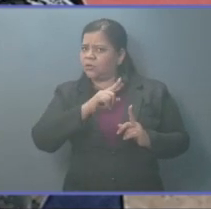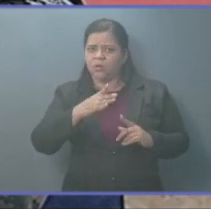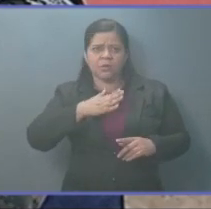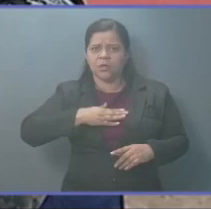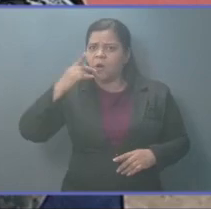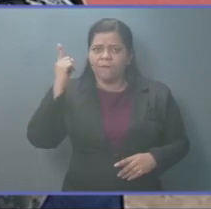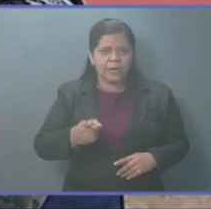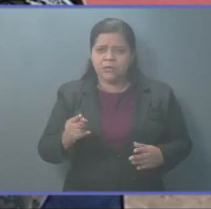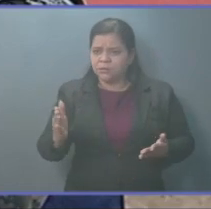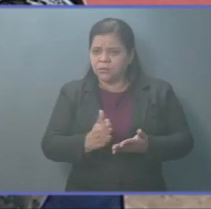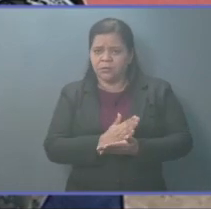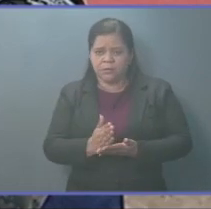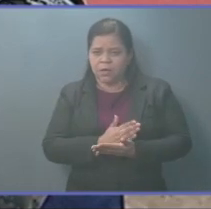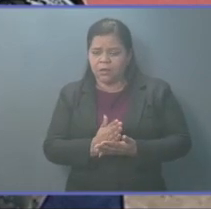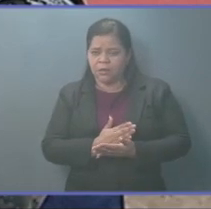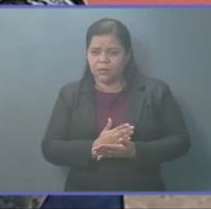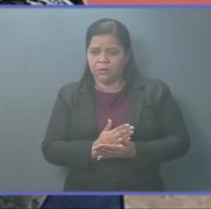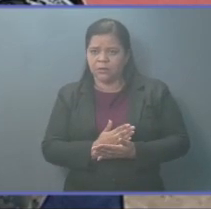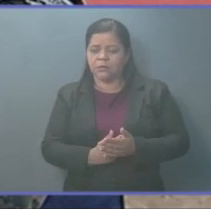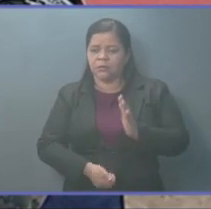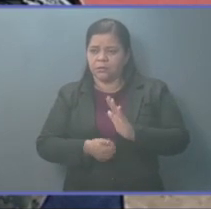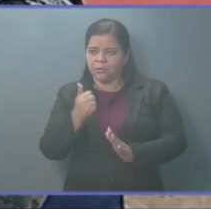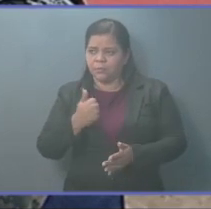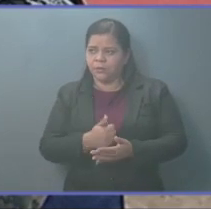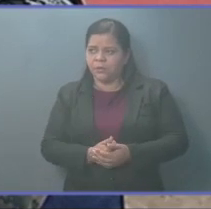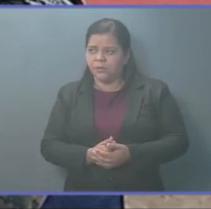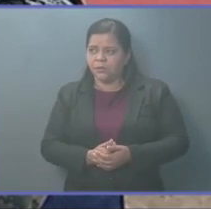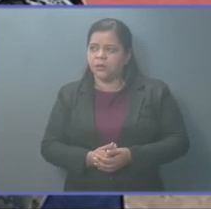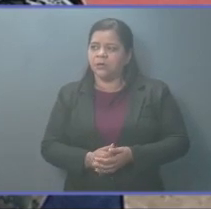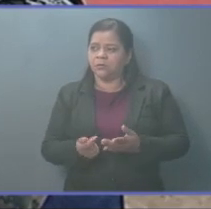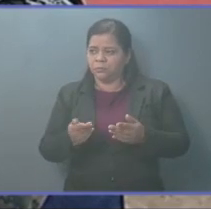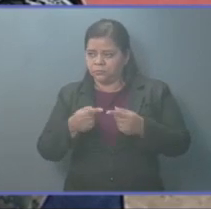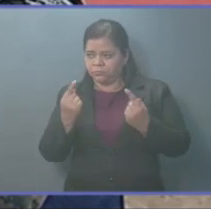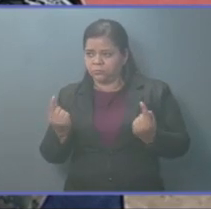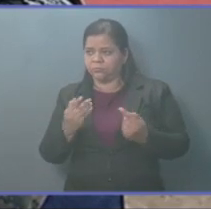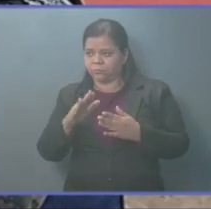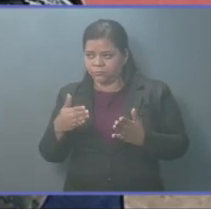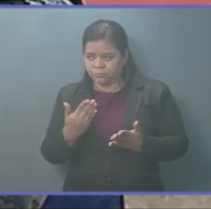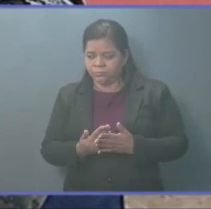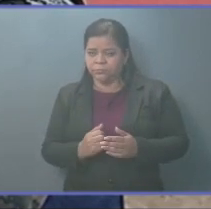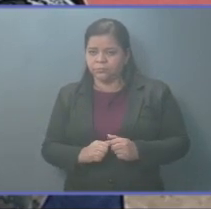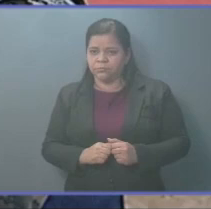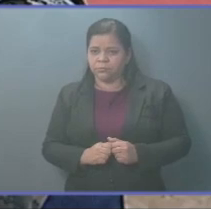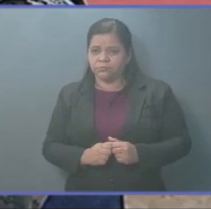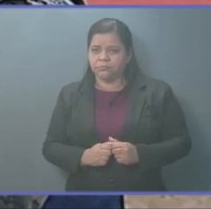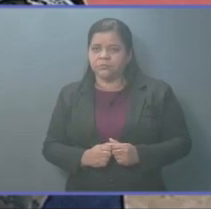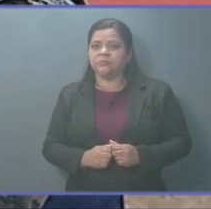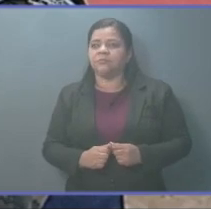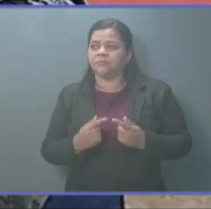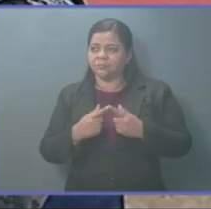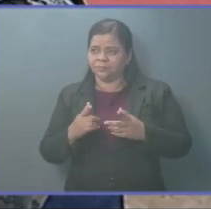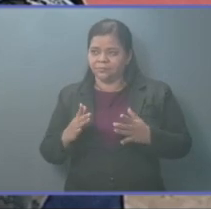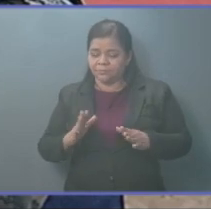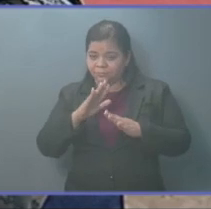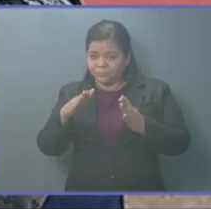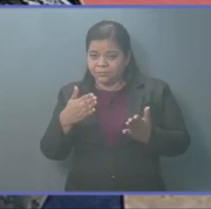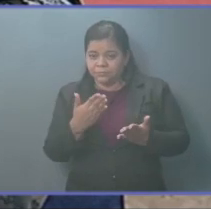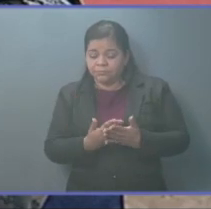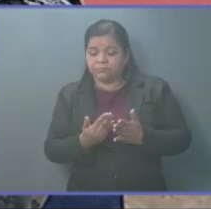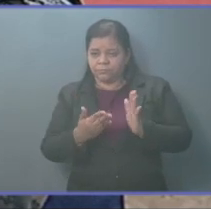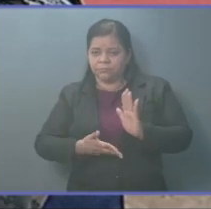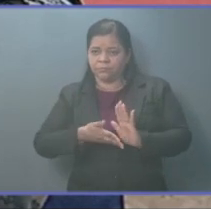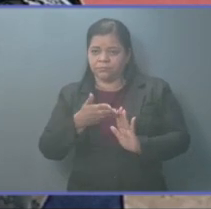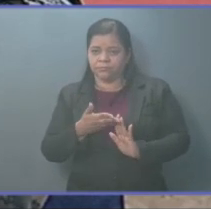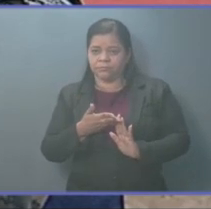obligación alguna de estarme dando parte a mí, al contrario, yo le tengo que dar parte a él de qué actividades él va a